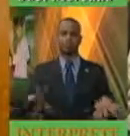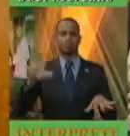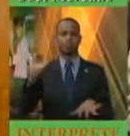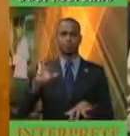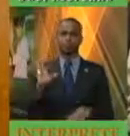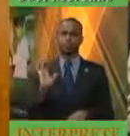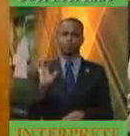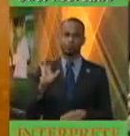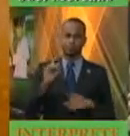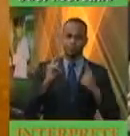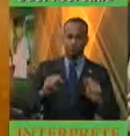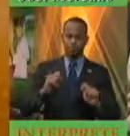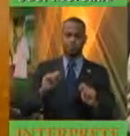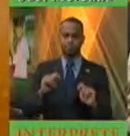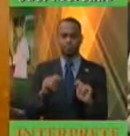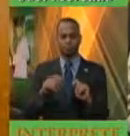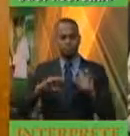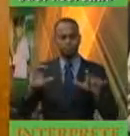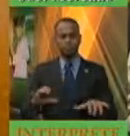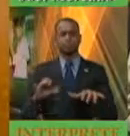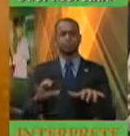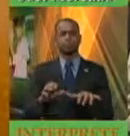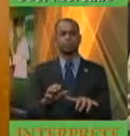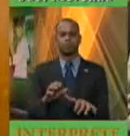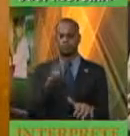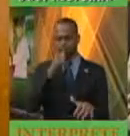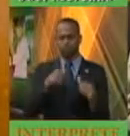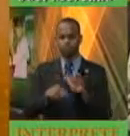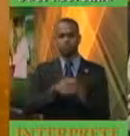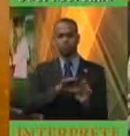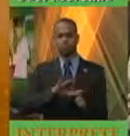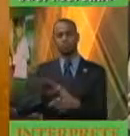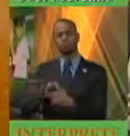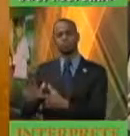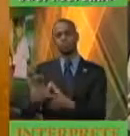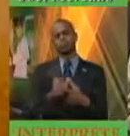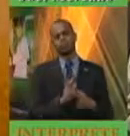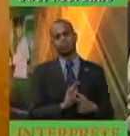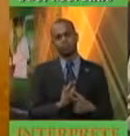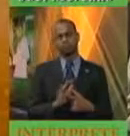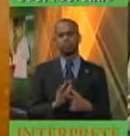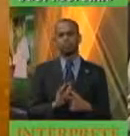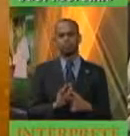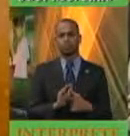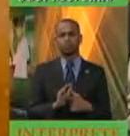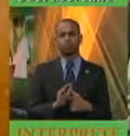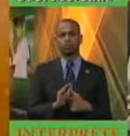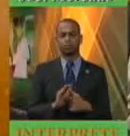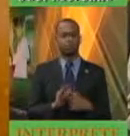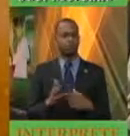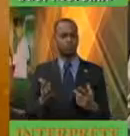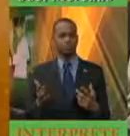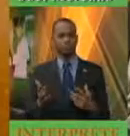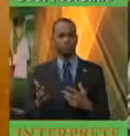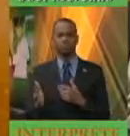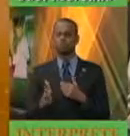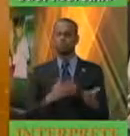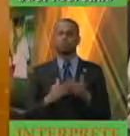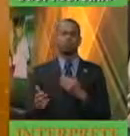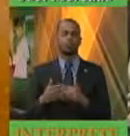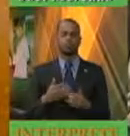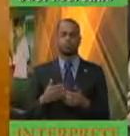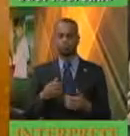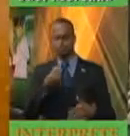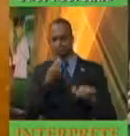trata esta iniciativa, Saliendo del Escondite. La gente que tenga algún tipo de discapacidad no tiene por qué